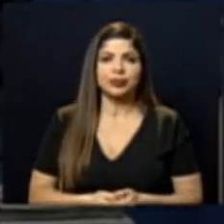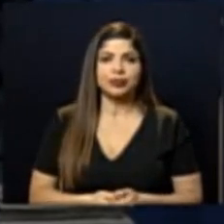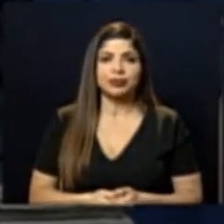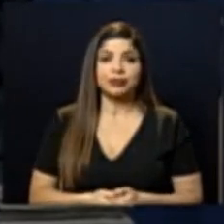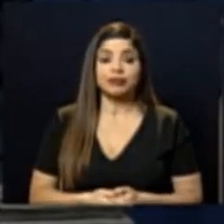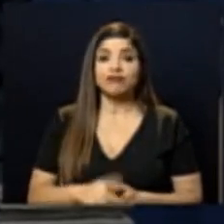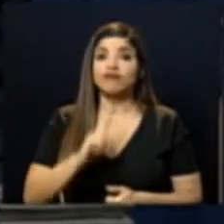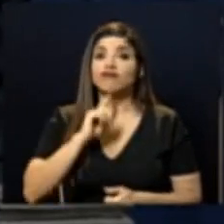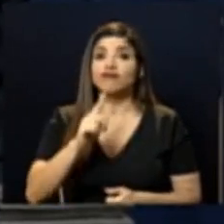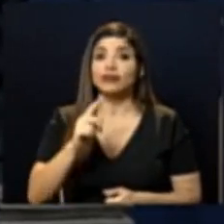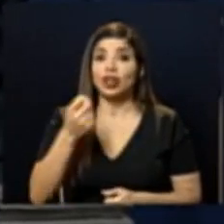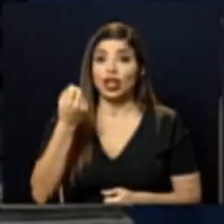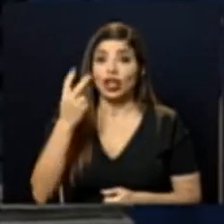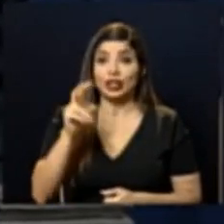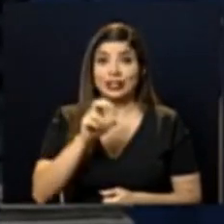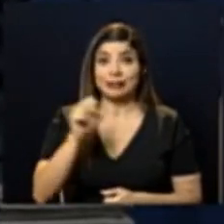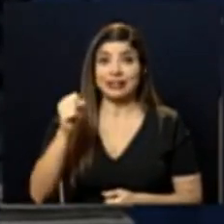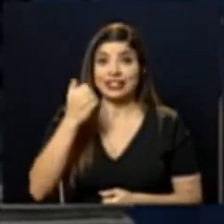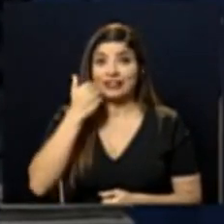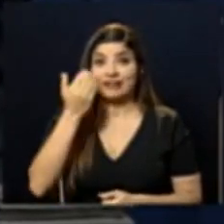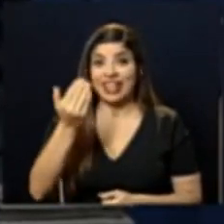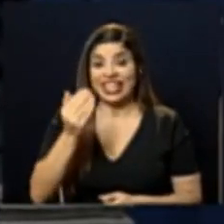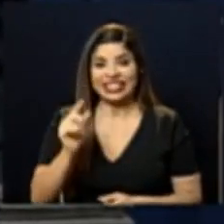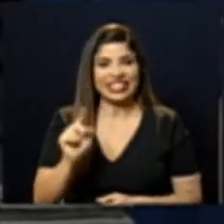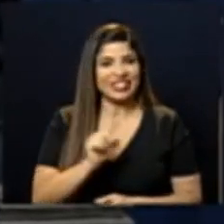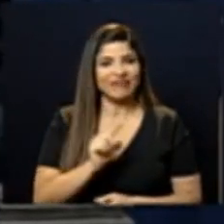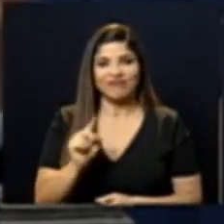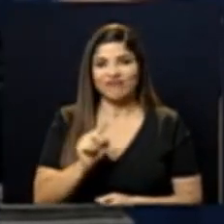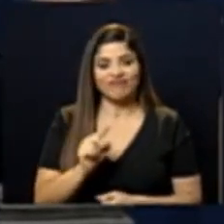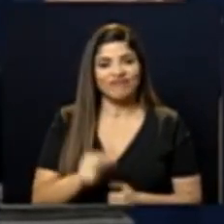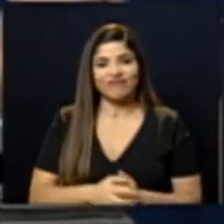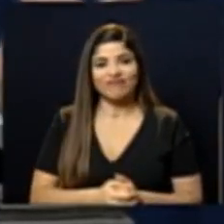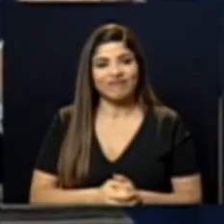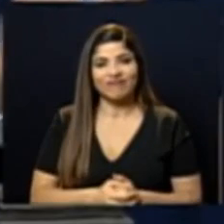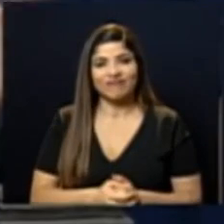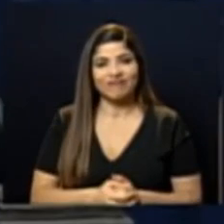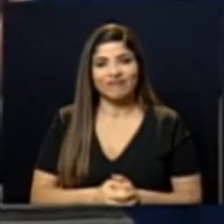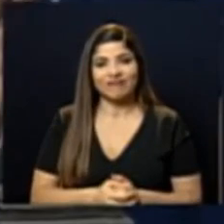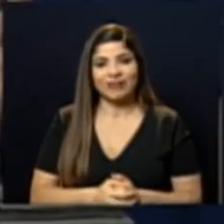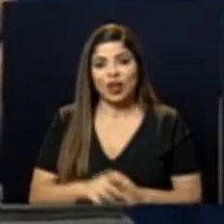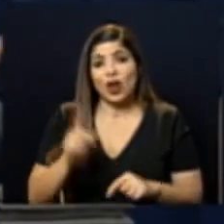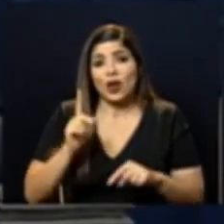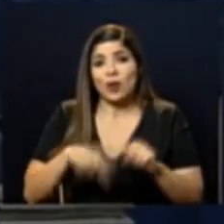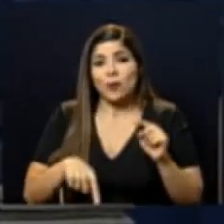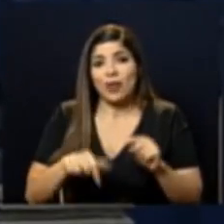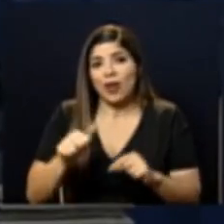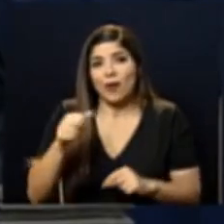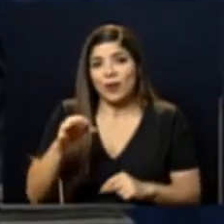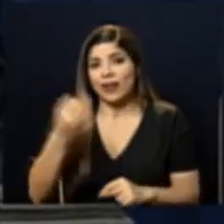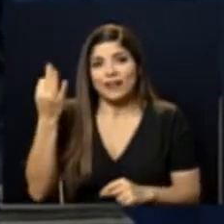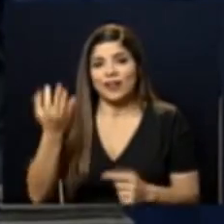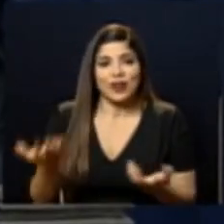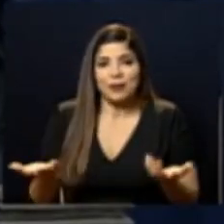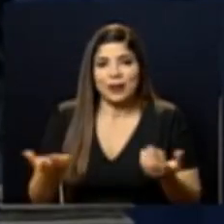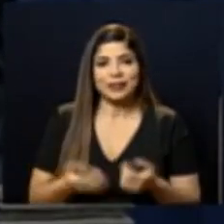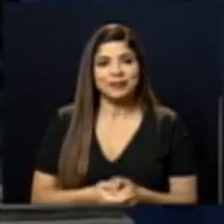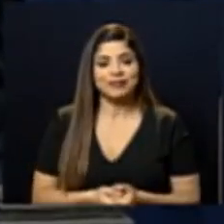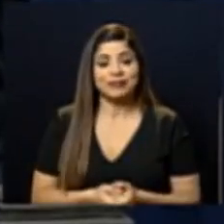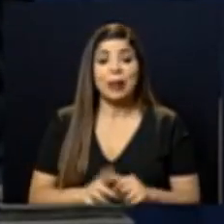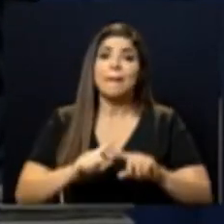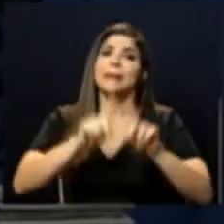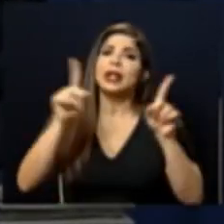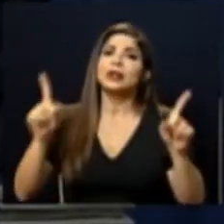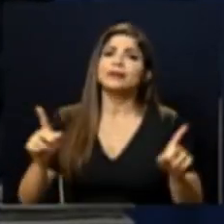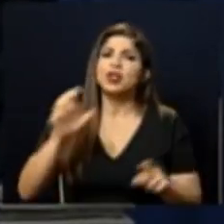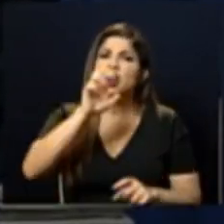No han sido 12 meses fáciles y no podía ser de otra forma. Pero